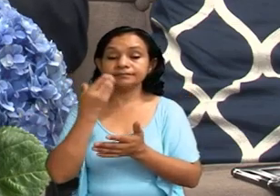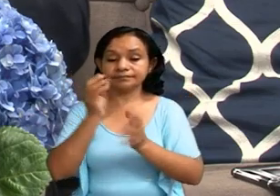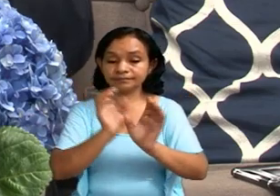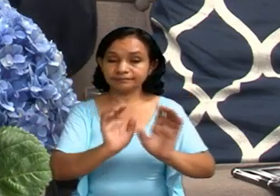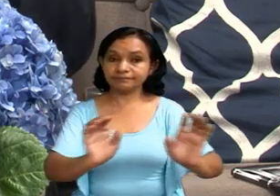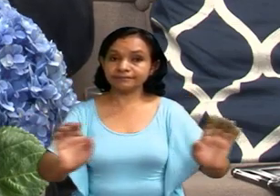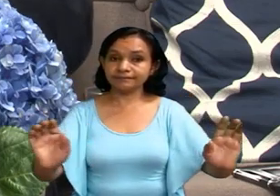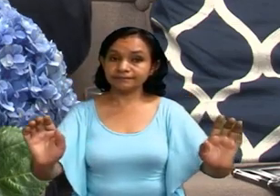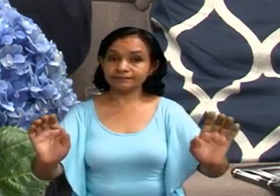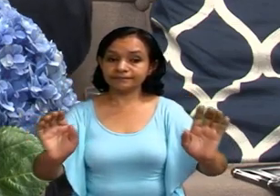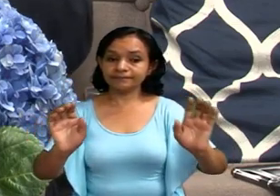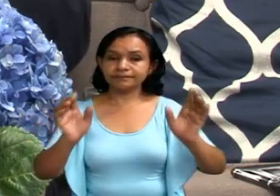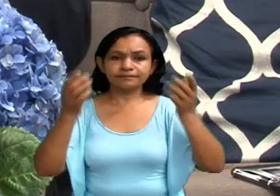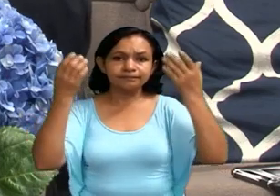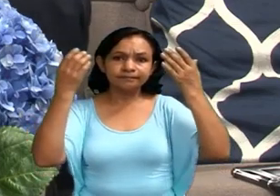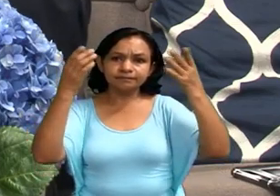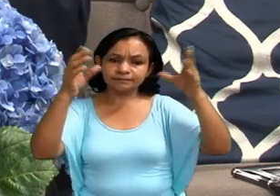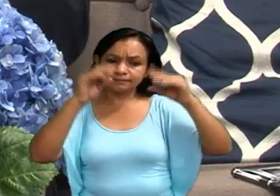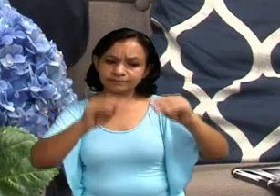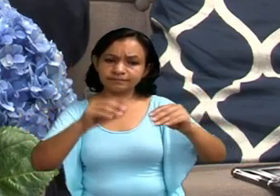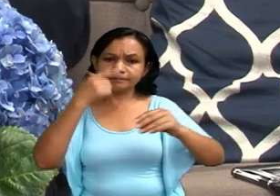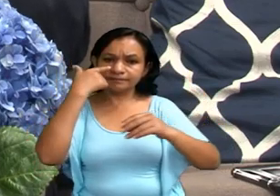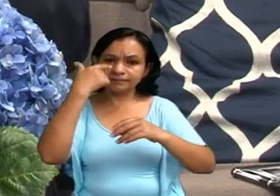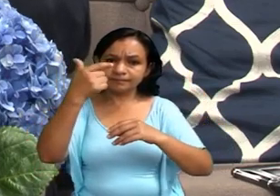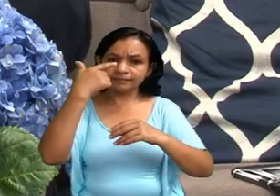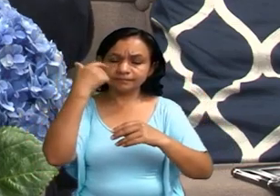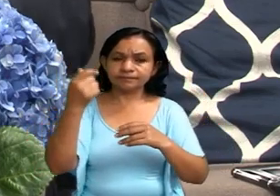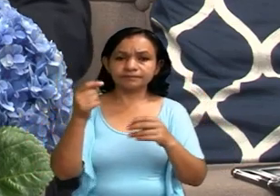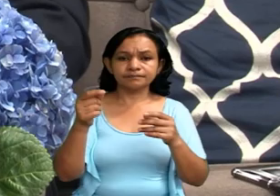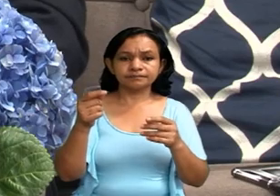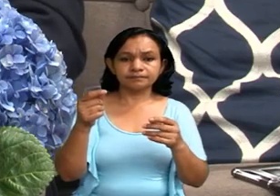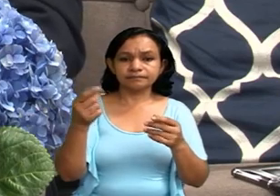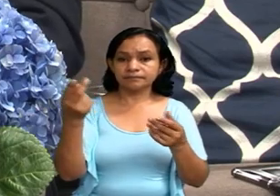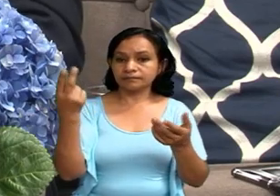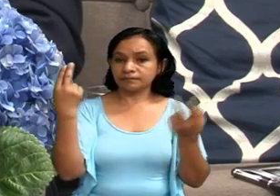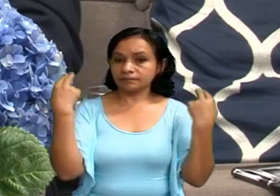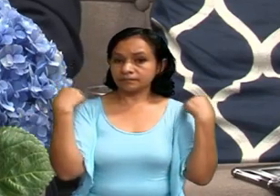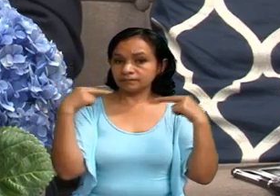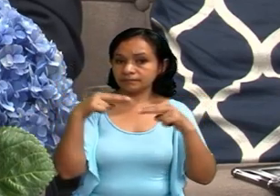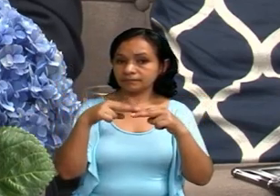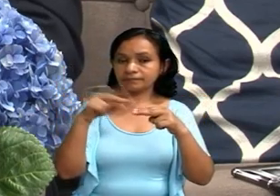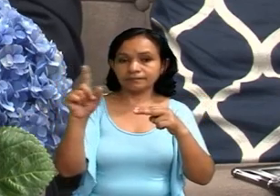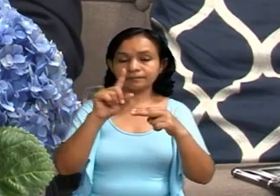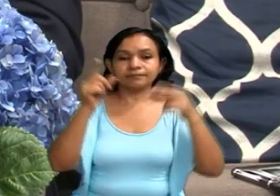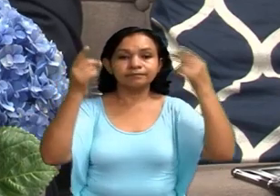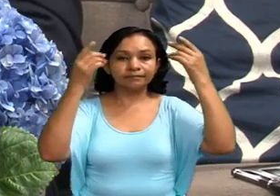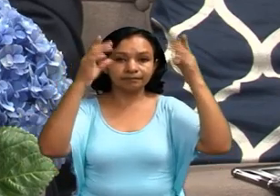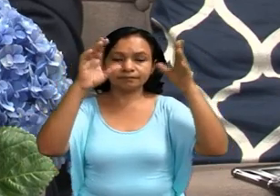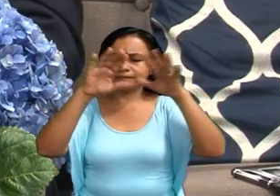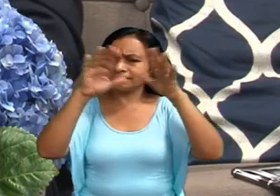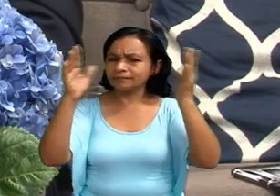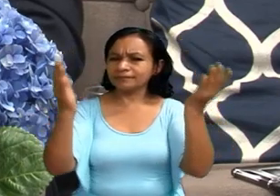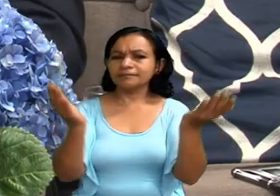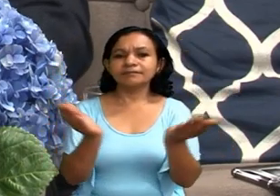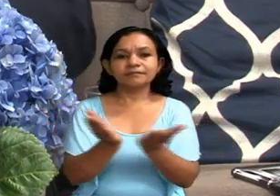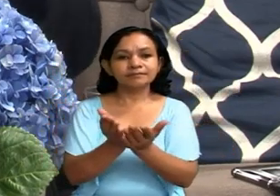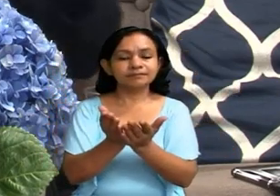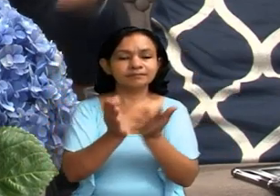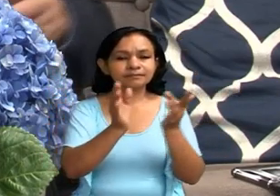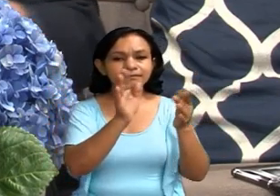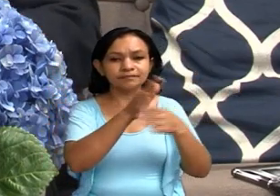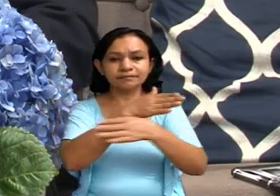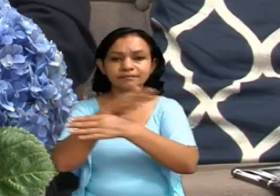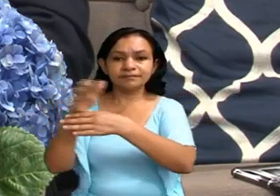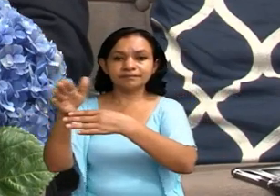niñez insumos pues para que conozcan no solamente lo nuestro, sino también parte de la cultura universal. Y alrededor de